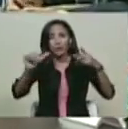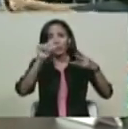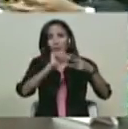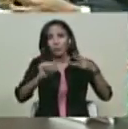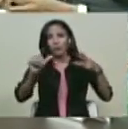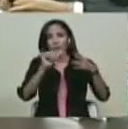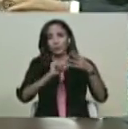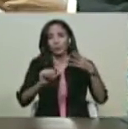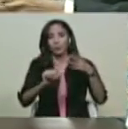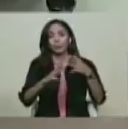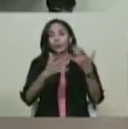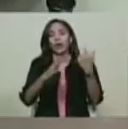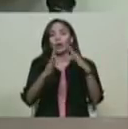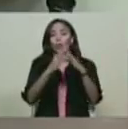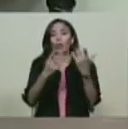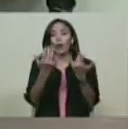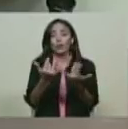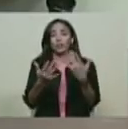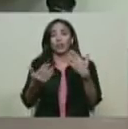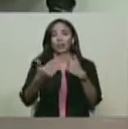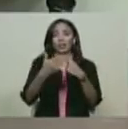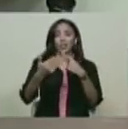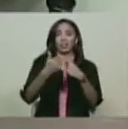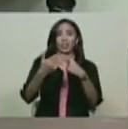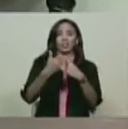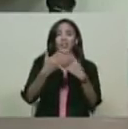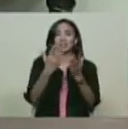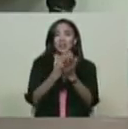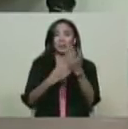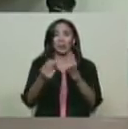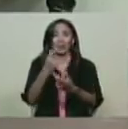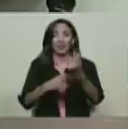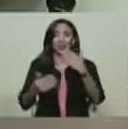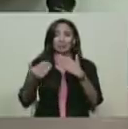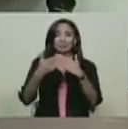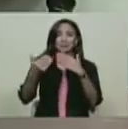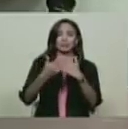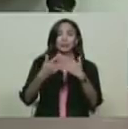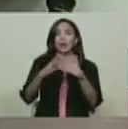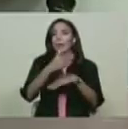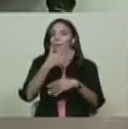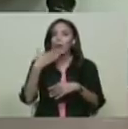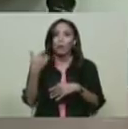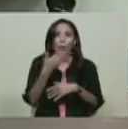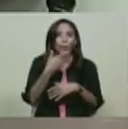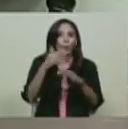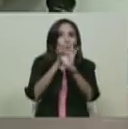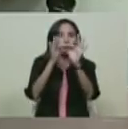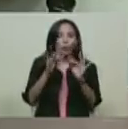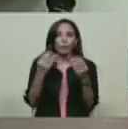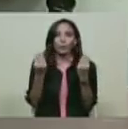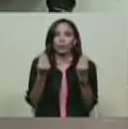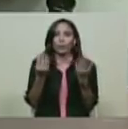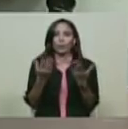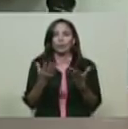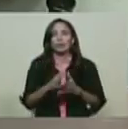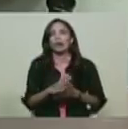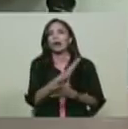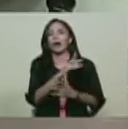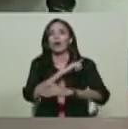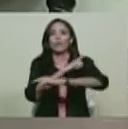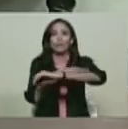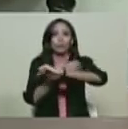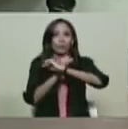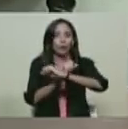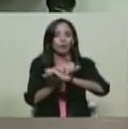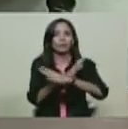medio de la situación de economía de guerra, de ataque permanente, la mejor política económica es una poderosa